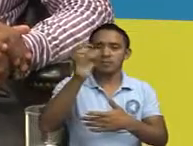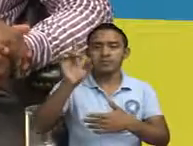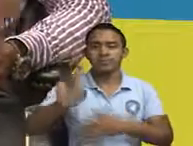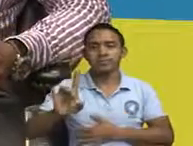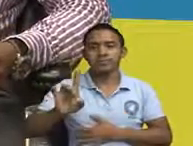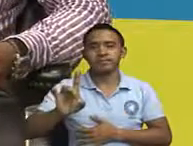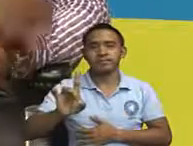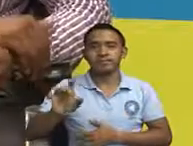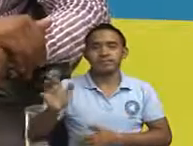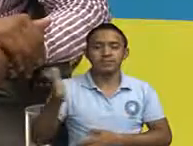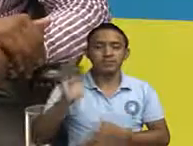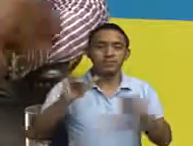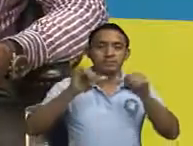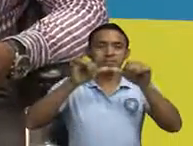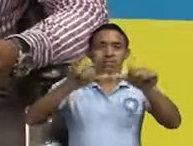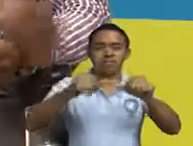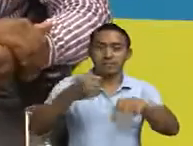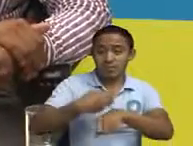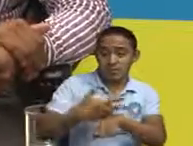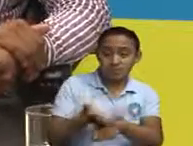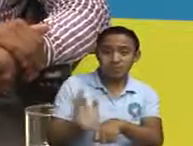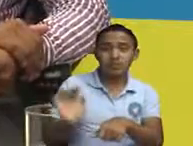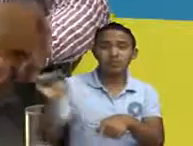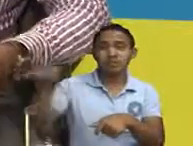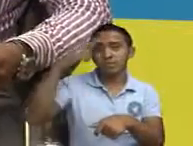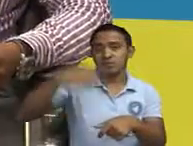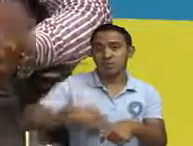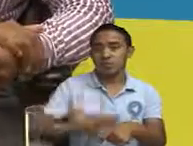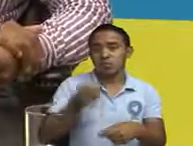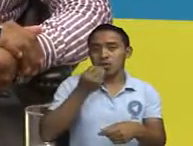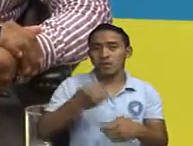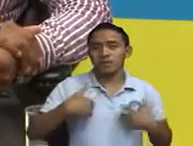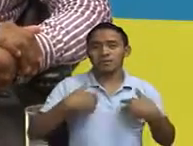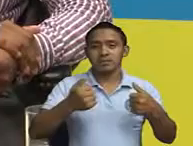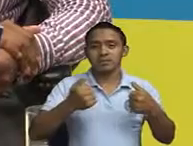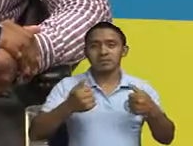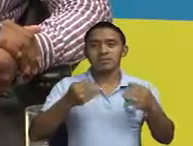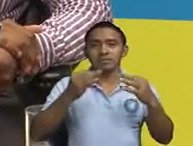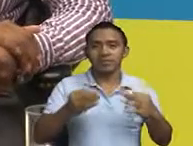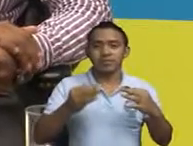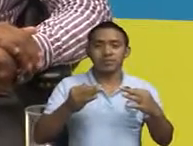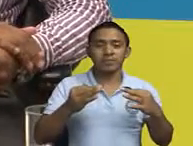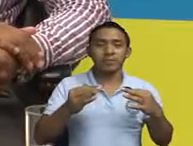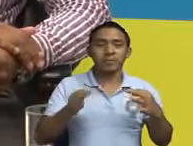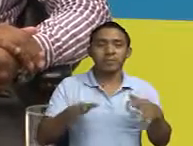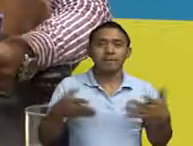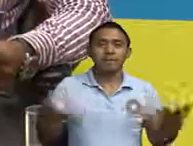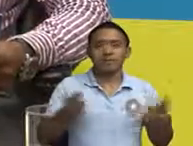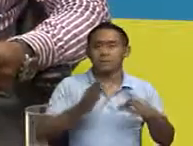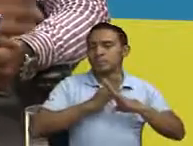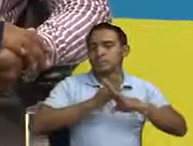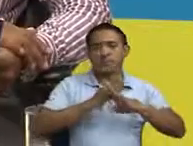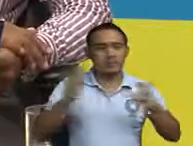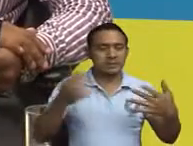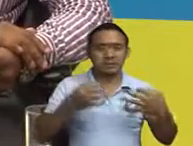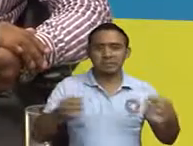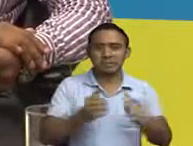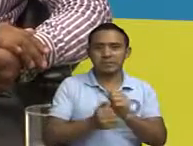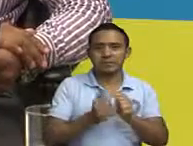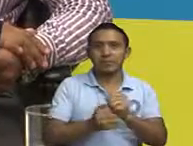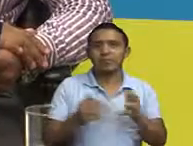semana y a seguir los consejos de la nutricionista. Comer saludablemente para no tener obesidad y